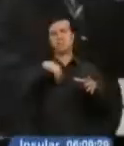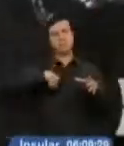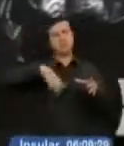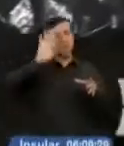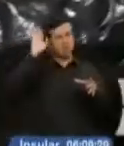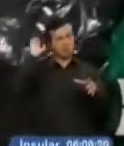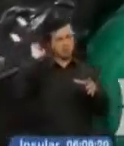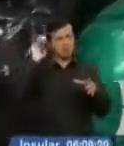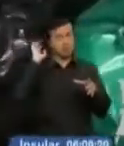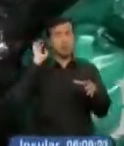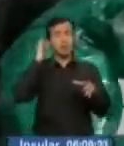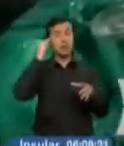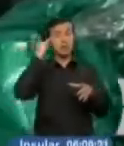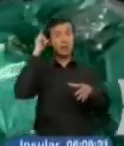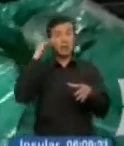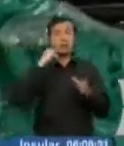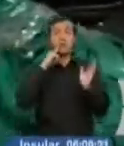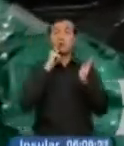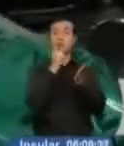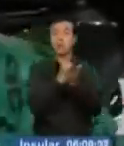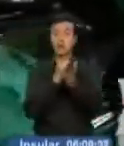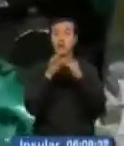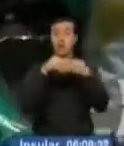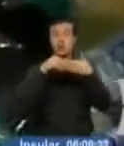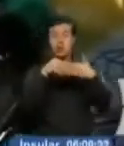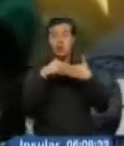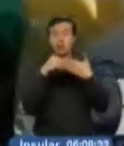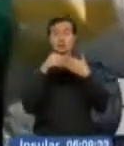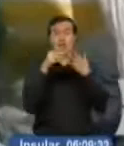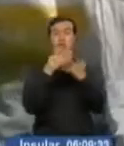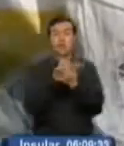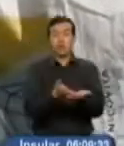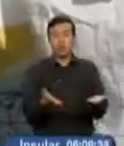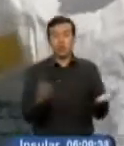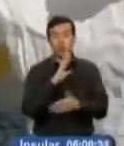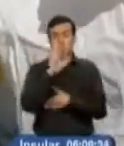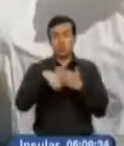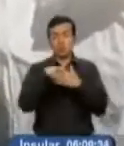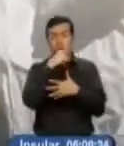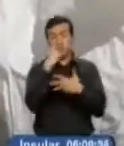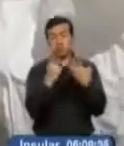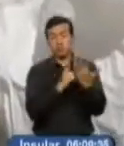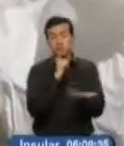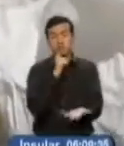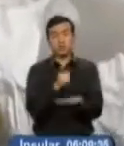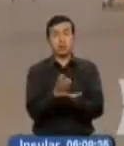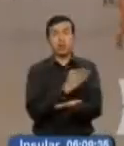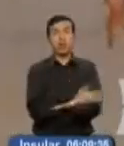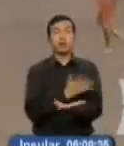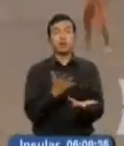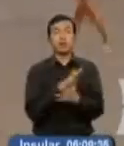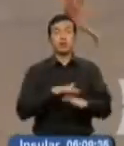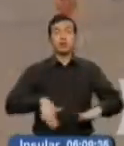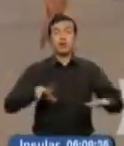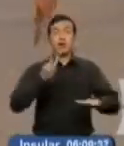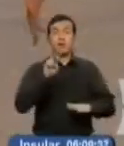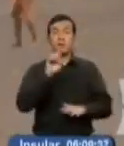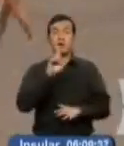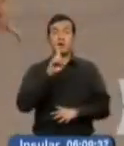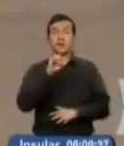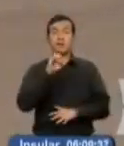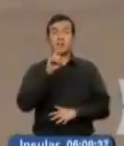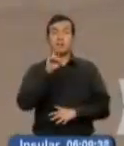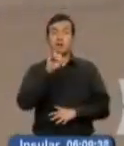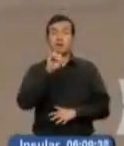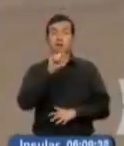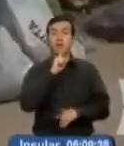botada. La iniciativa de recolección de cartones, plásticos, soga, vidrio y demás estuvo antes en Valdivia, Monteverde,